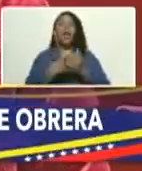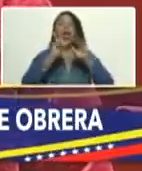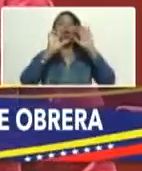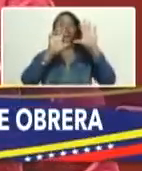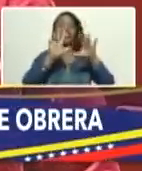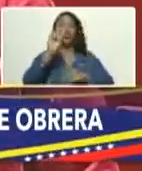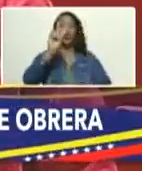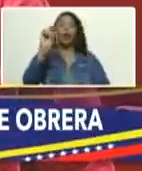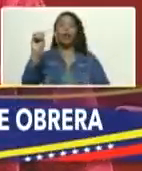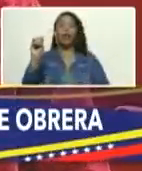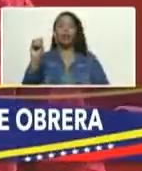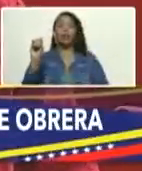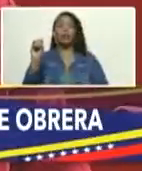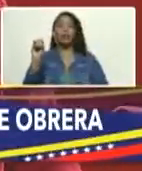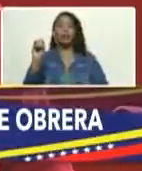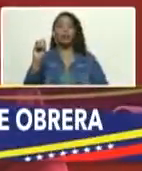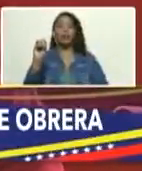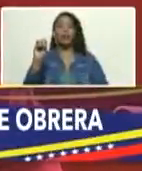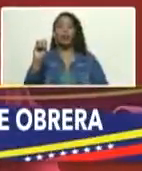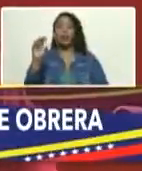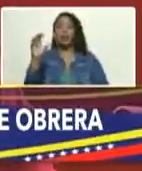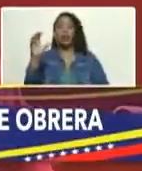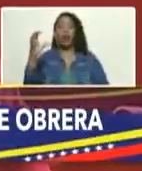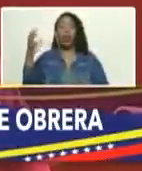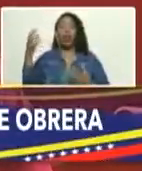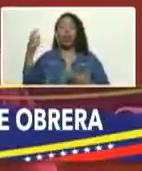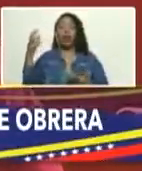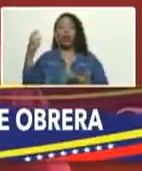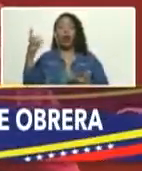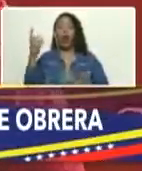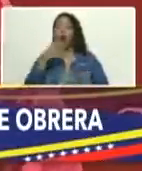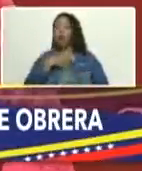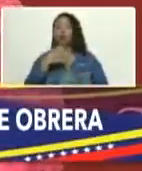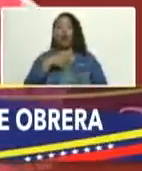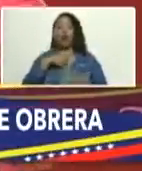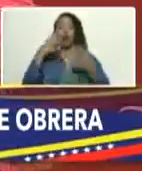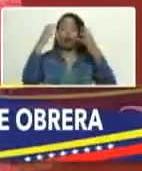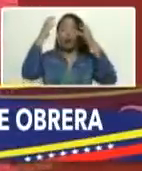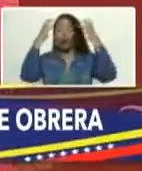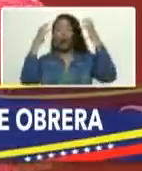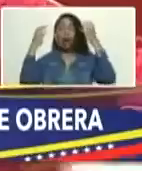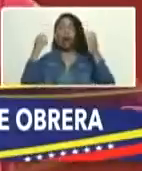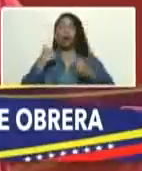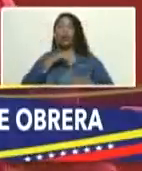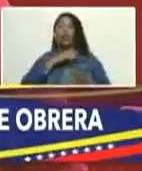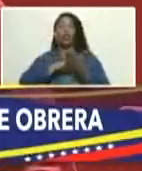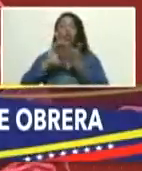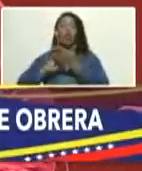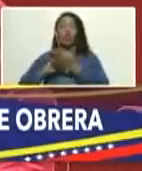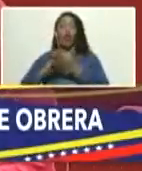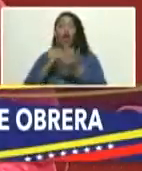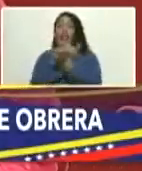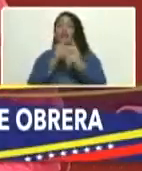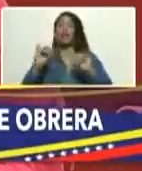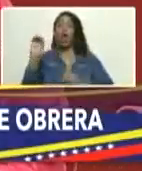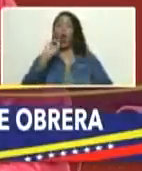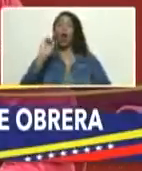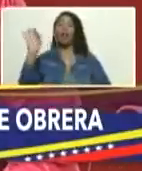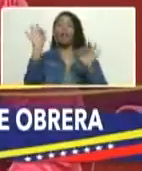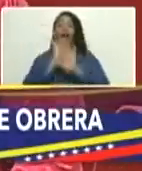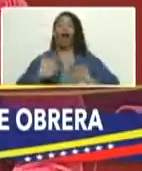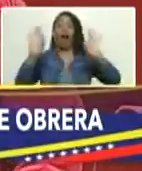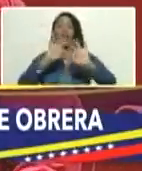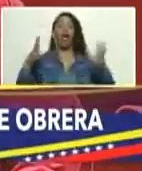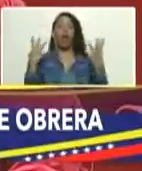1820. Es imperturbable nuestra resolución. Independencia o nada.